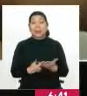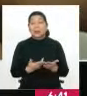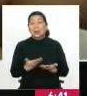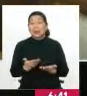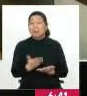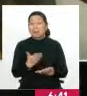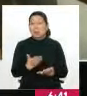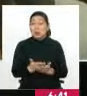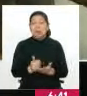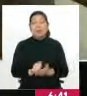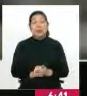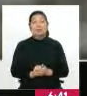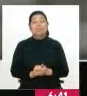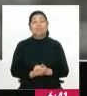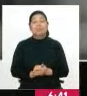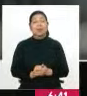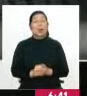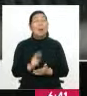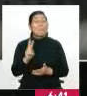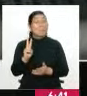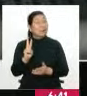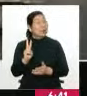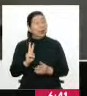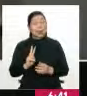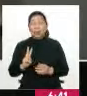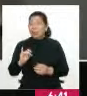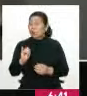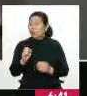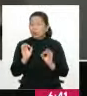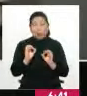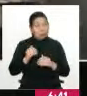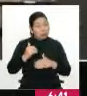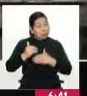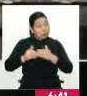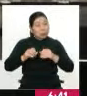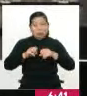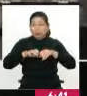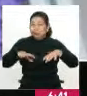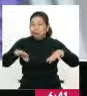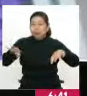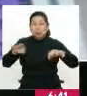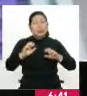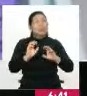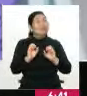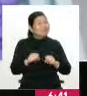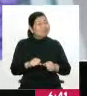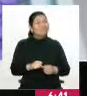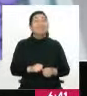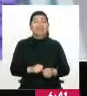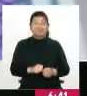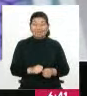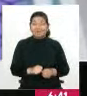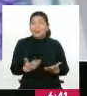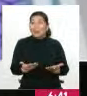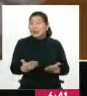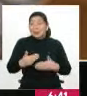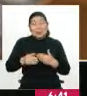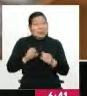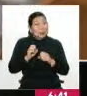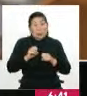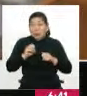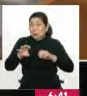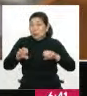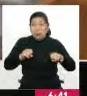casos, el virus va a seguir circulando, ¿verdad? Sí, definitivamente. Es como evoluciona este virus